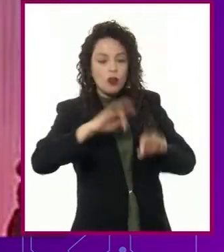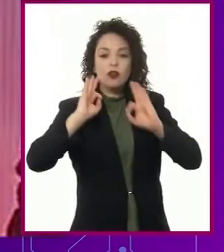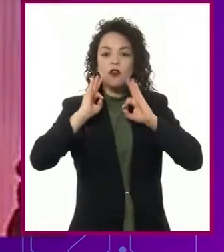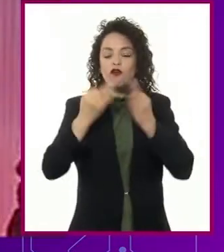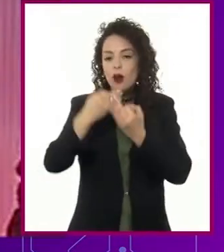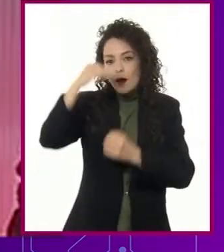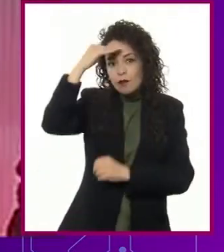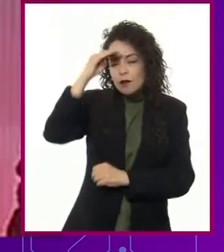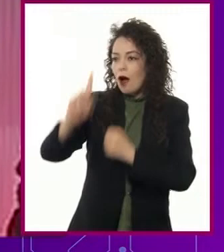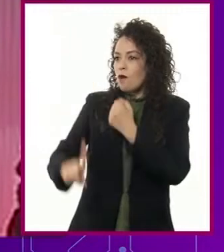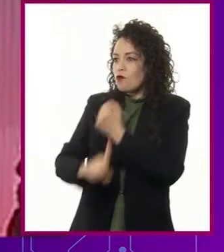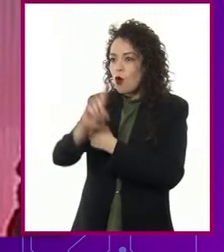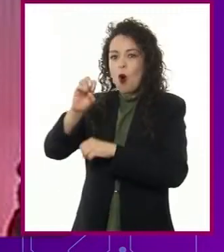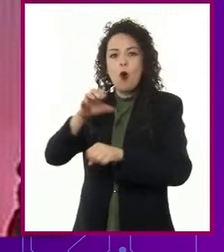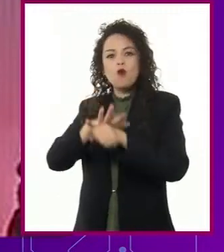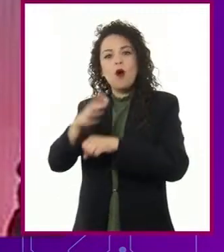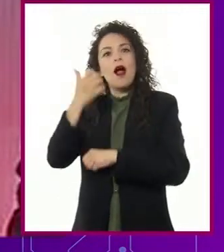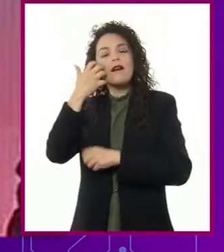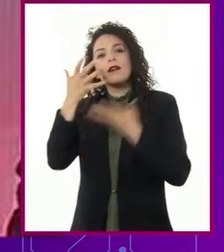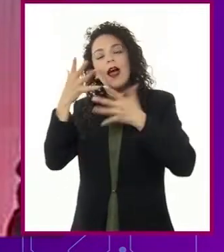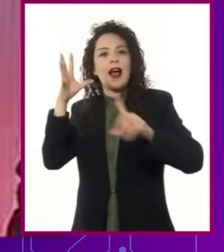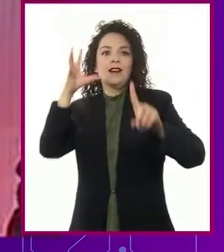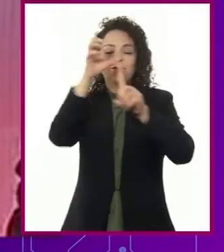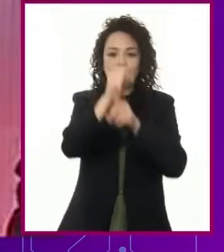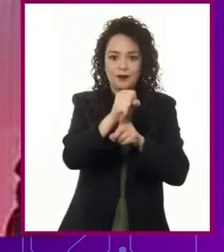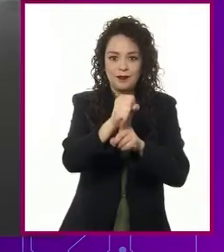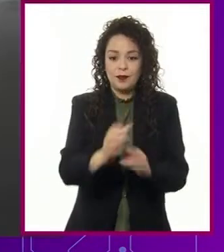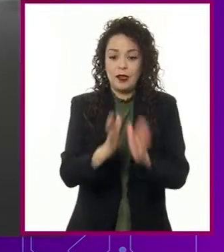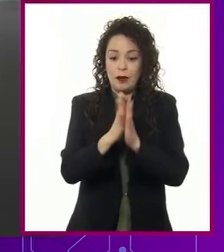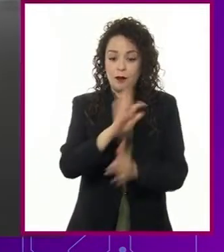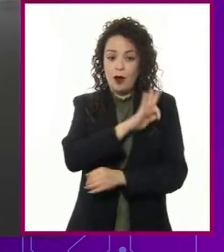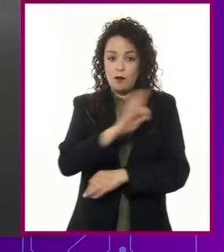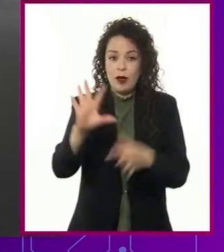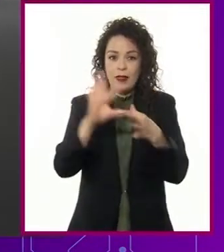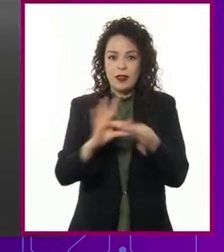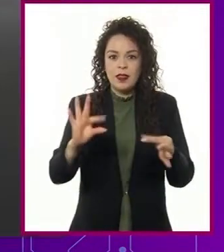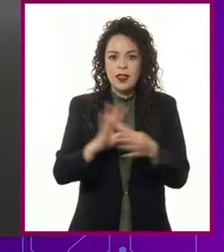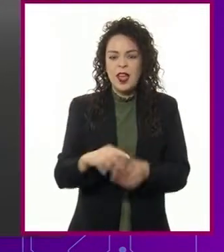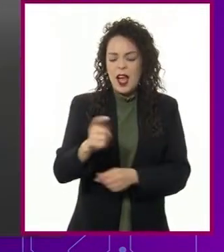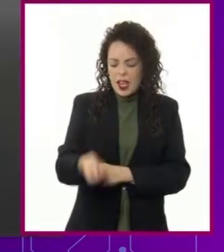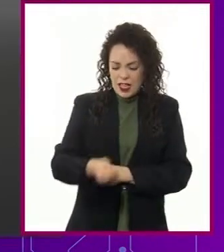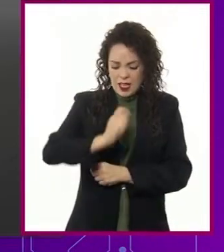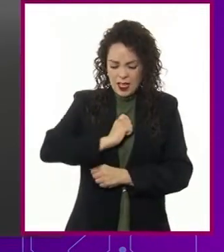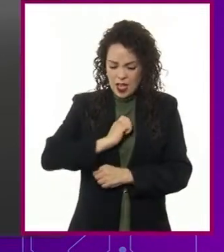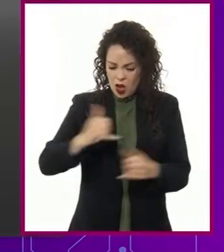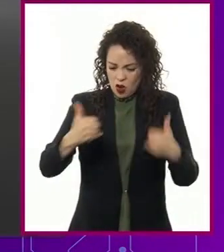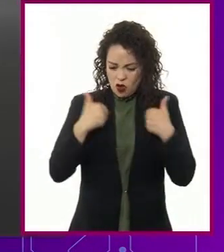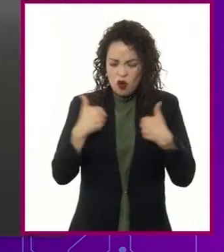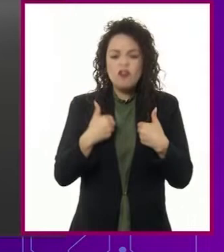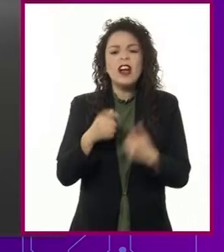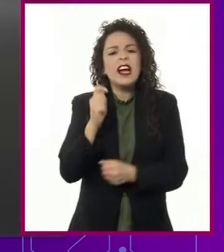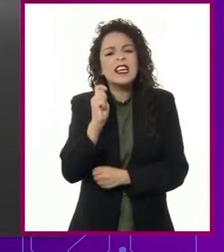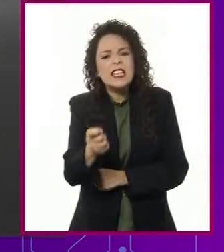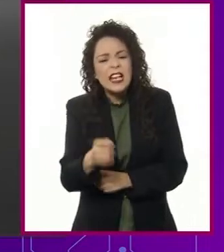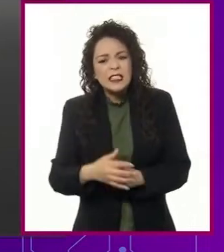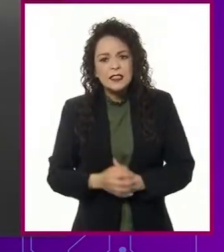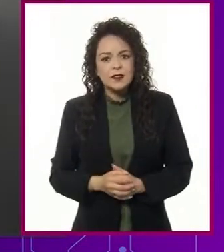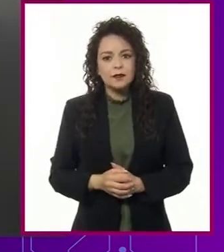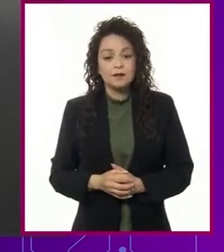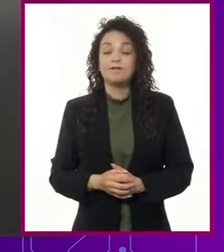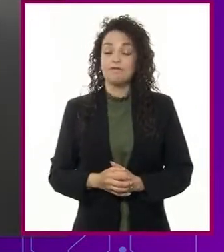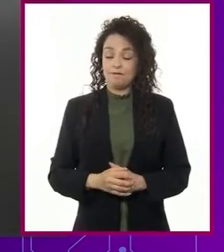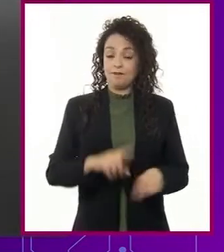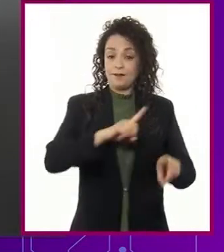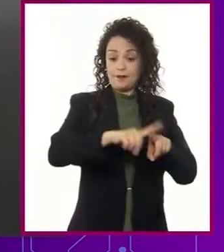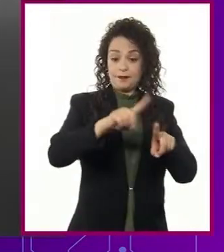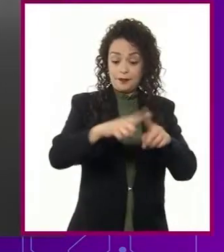o retos. ¿Nos pueden explicar a qué se le llama identidades juveniles, doctora? Son todos los grupos que